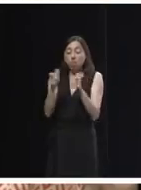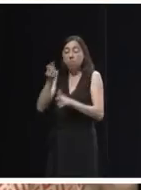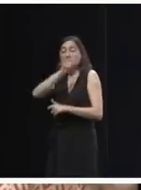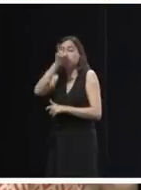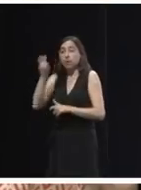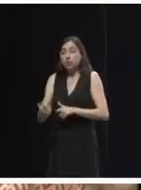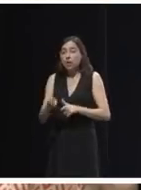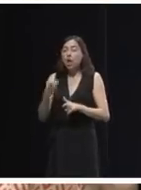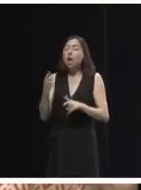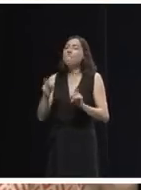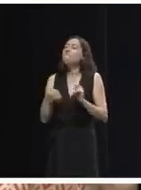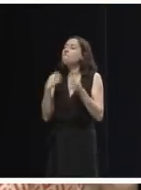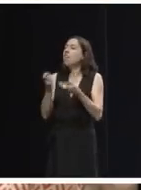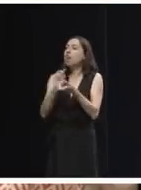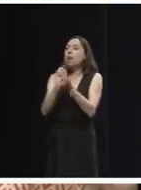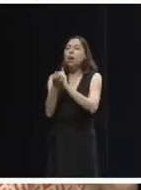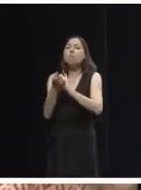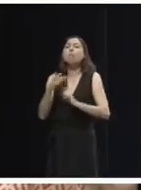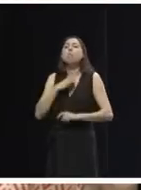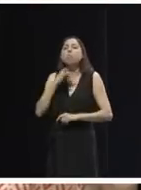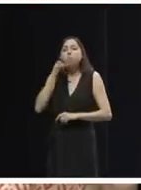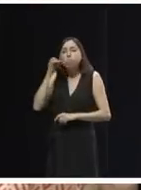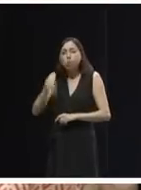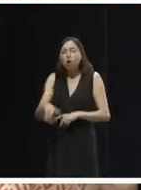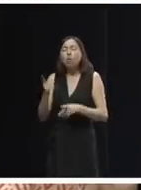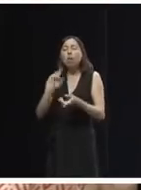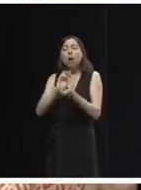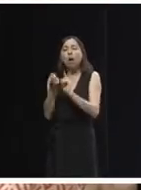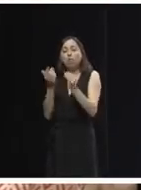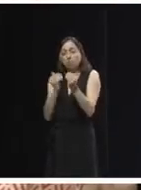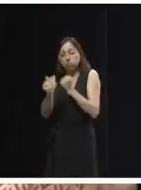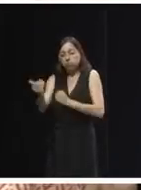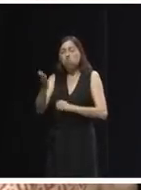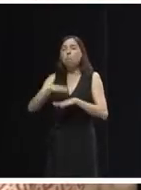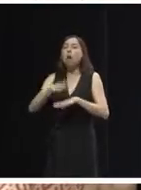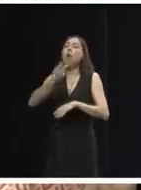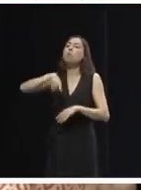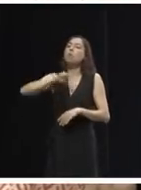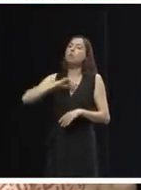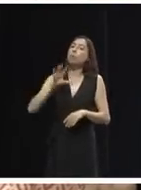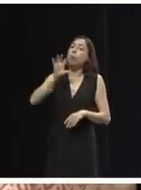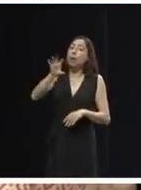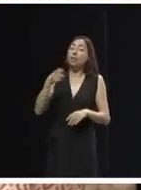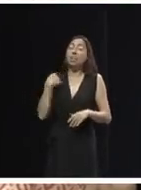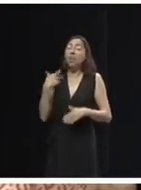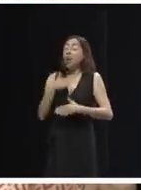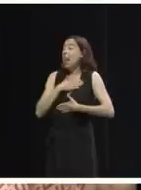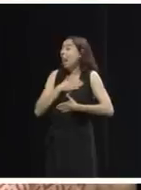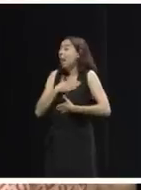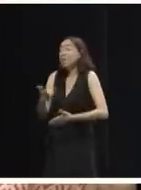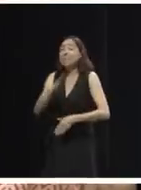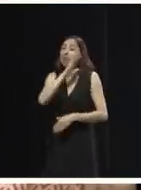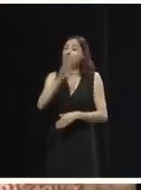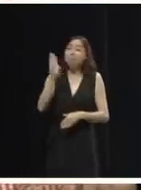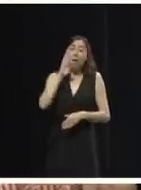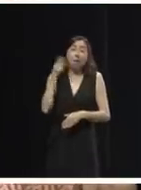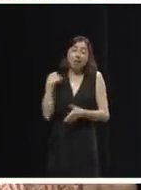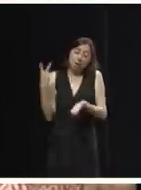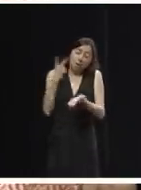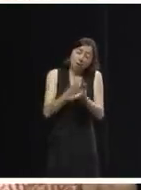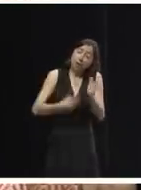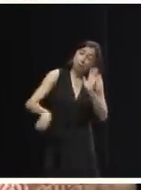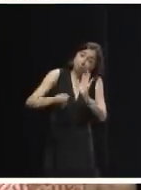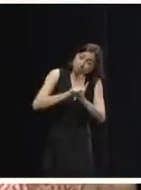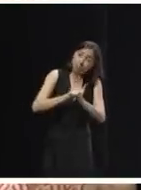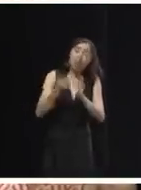posible el cambio, un cambio de largo recorrido para nuestro país. Y lo siento, mamá, me he vuelto a señalar, pero en realidad es